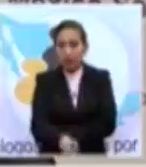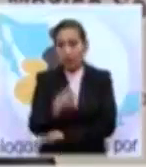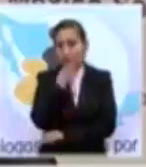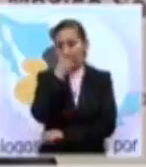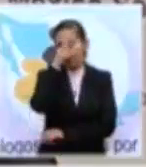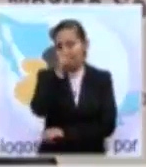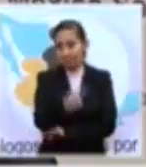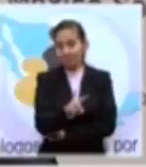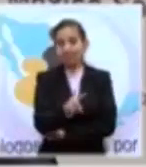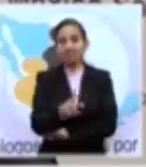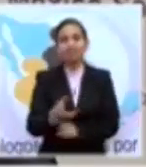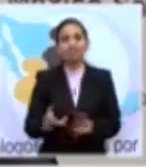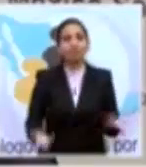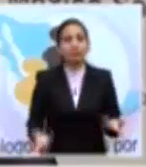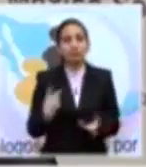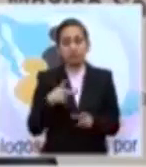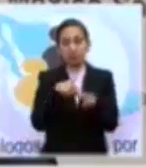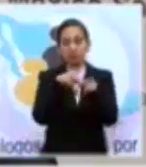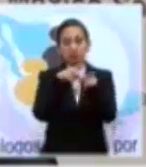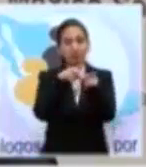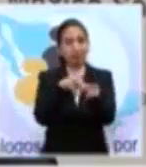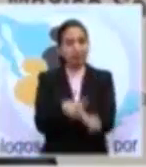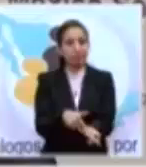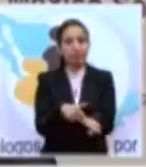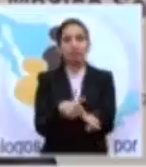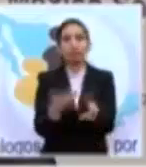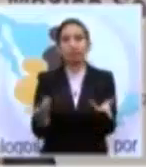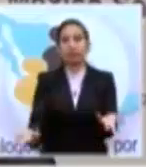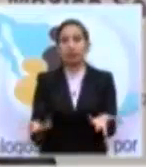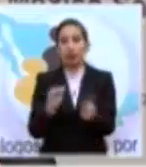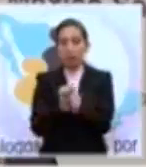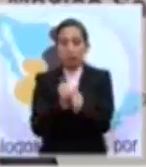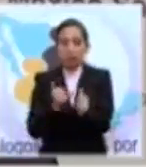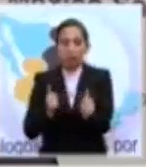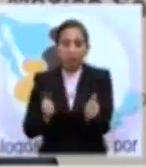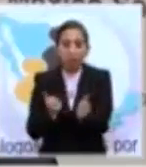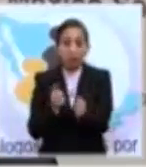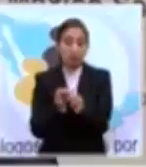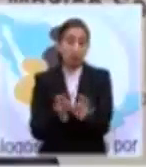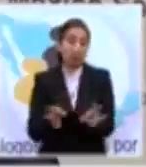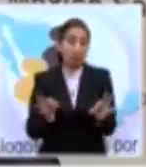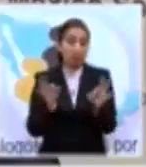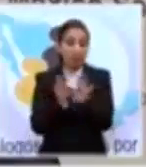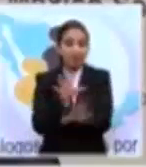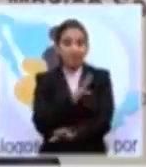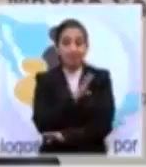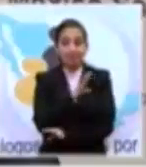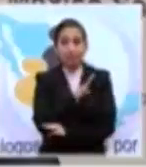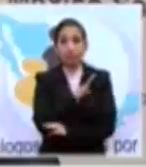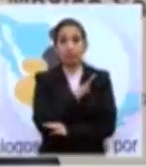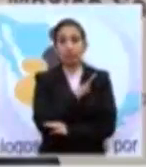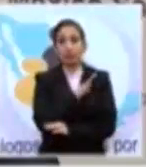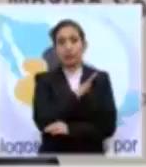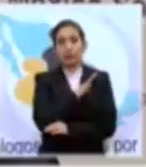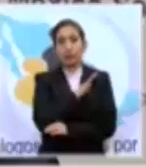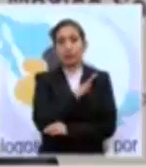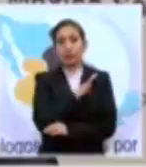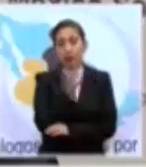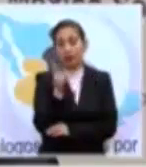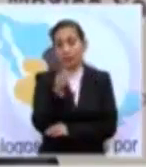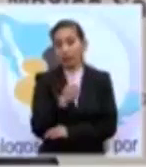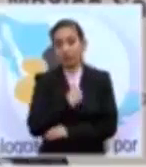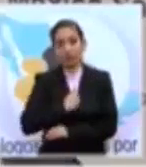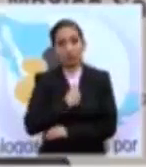decirlo, seguimos con rezagos muy importantes que lamentablemente